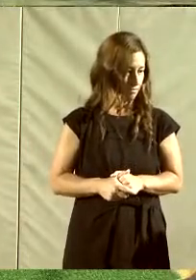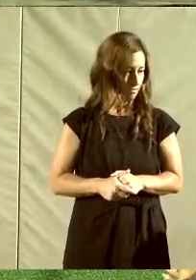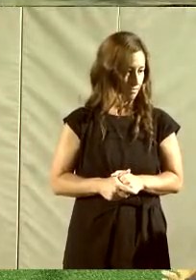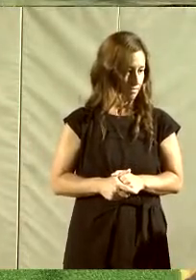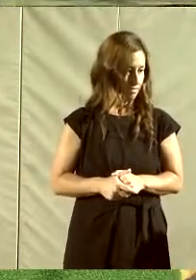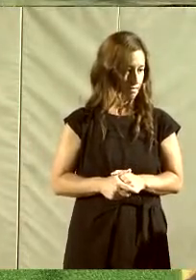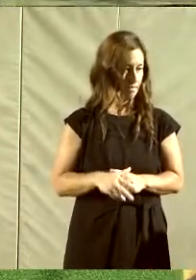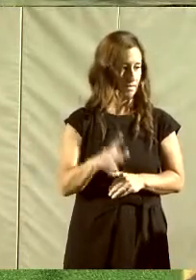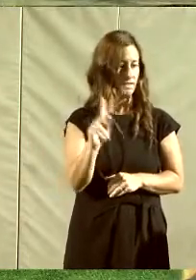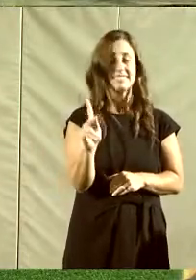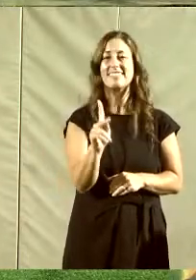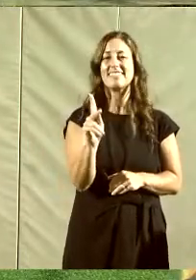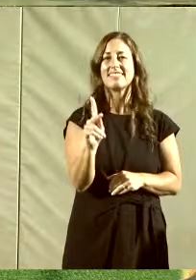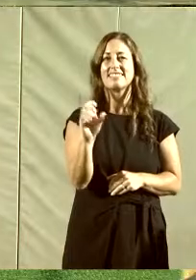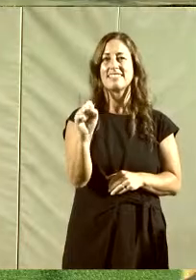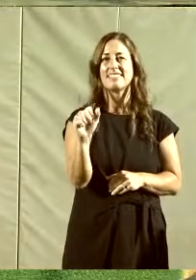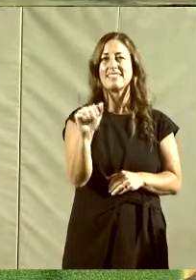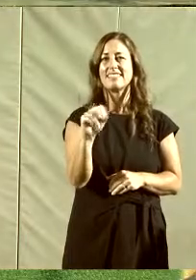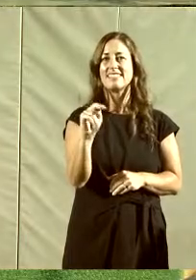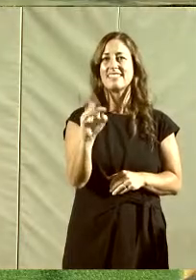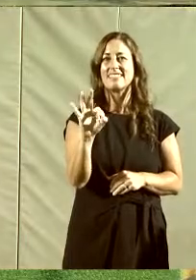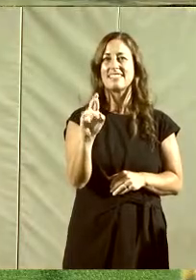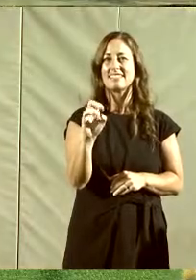Carrie Nicole Sanford.